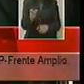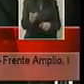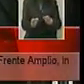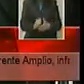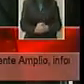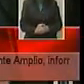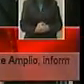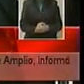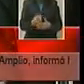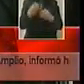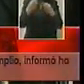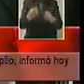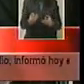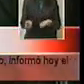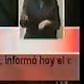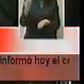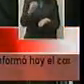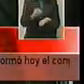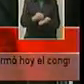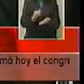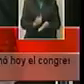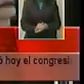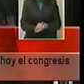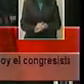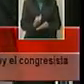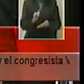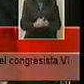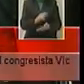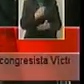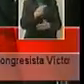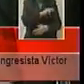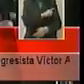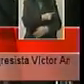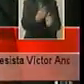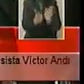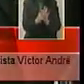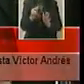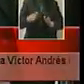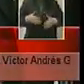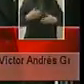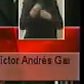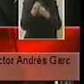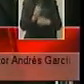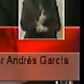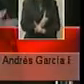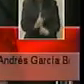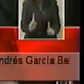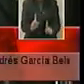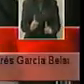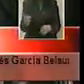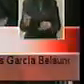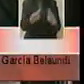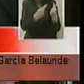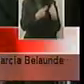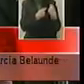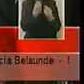ciudadana. Reafirmamos una vez más que el Legislativo no puede renunciar a sus tareas